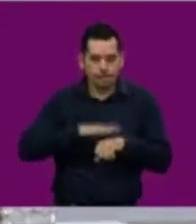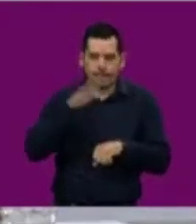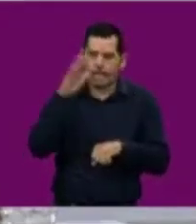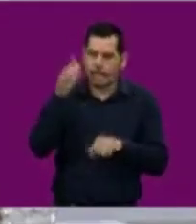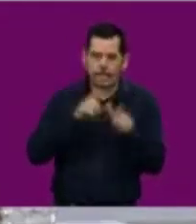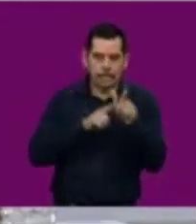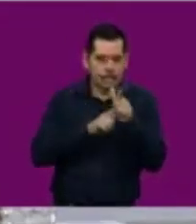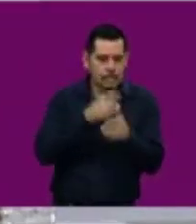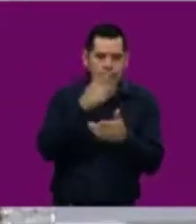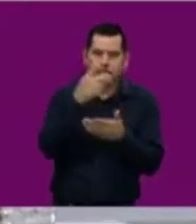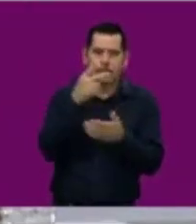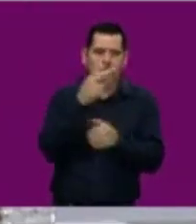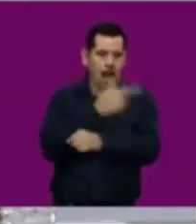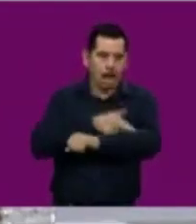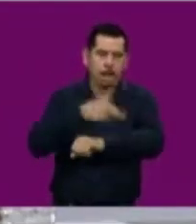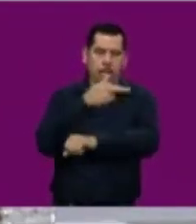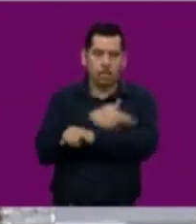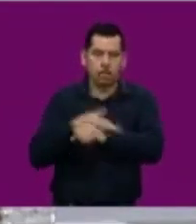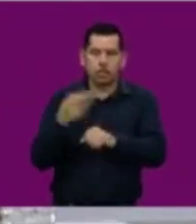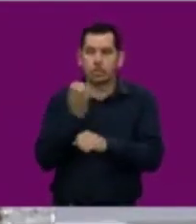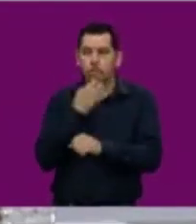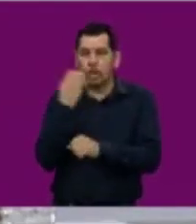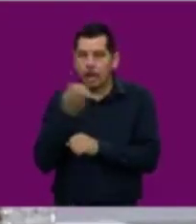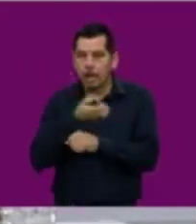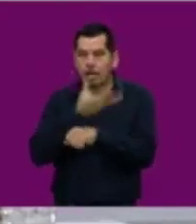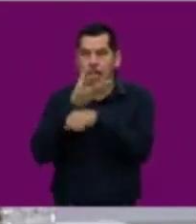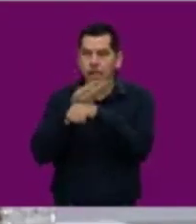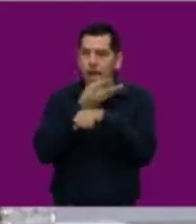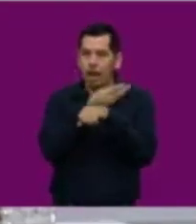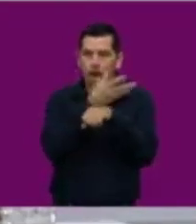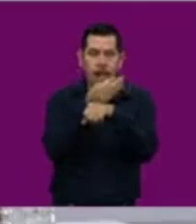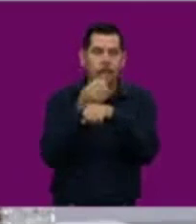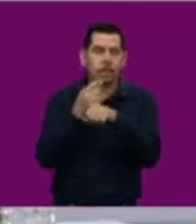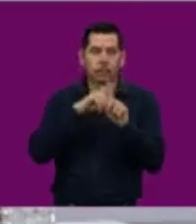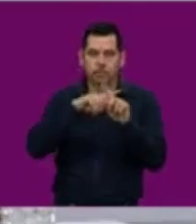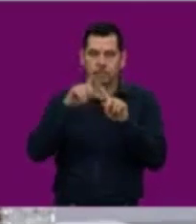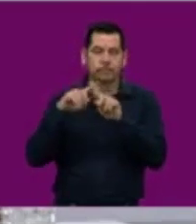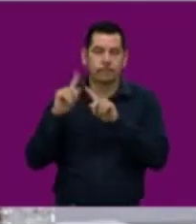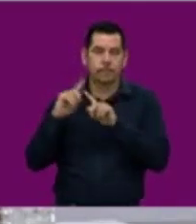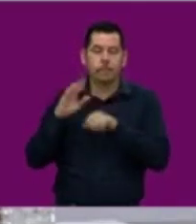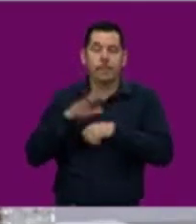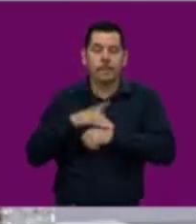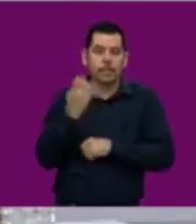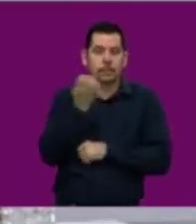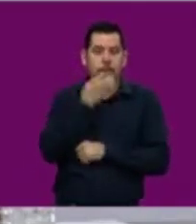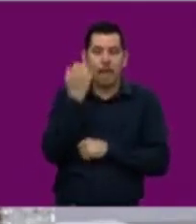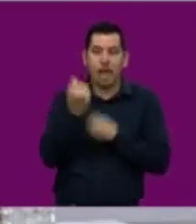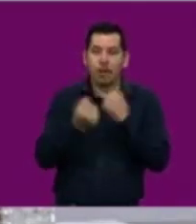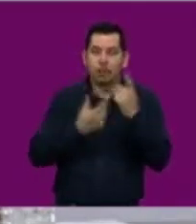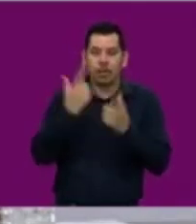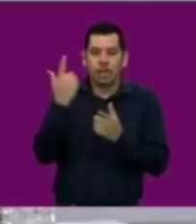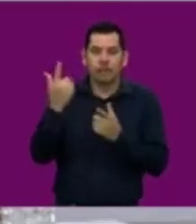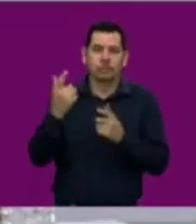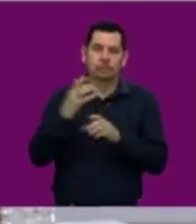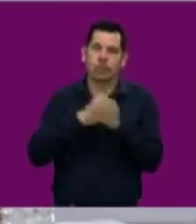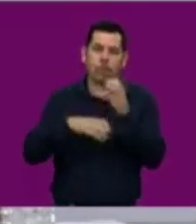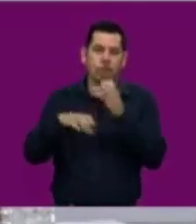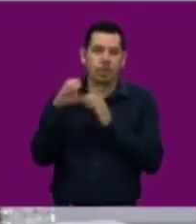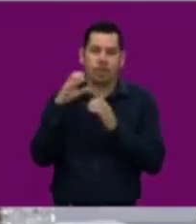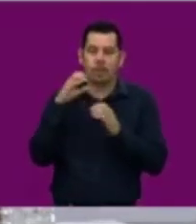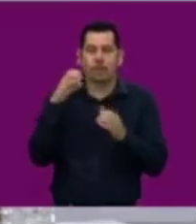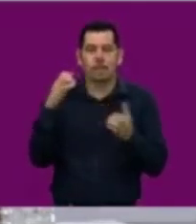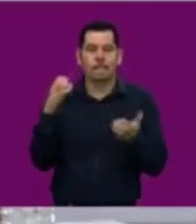darles mantenimiento hay escuelas donde desgraciadamente hubo robo de